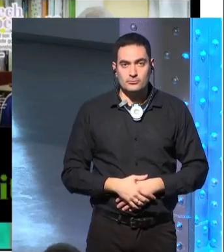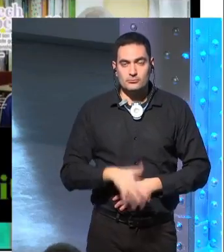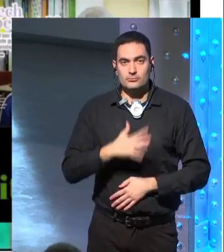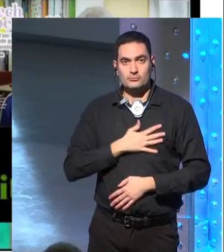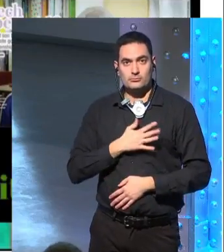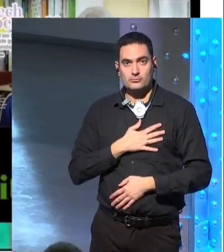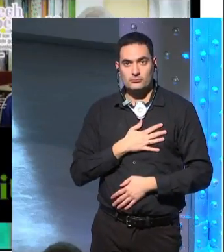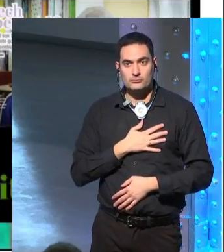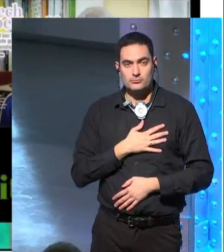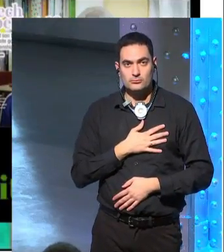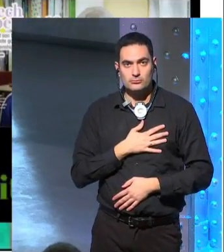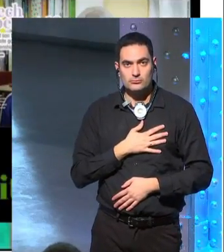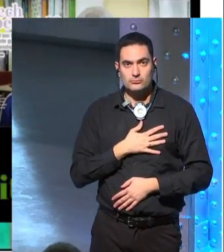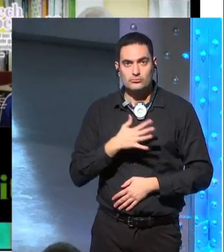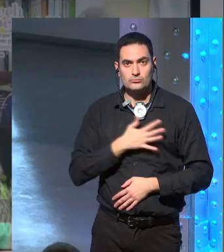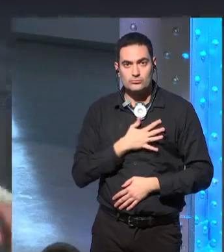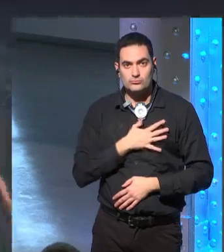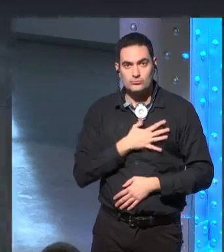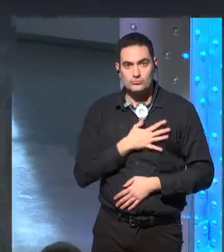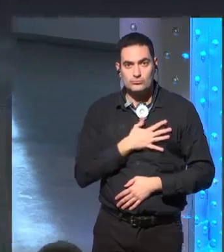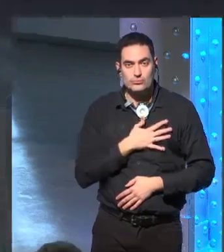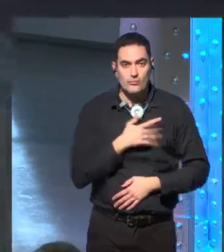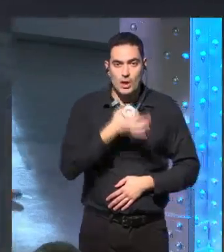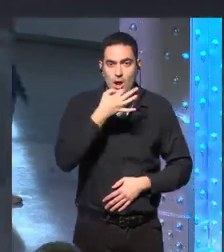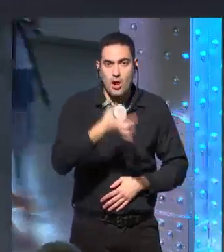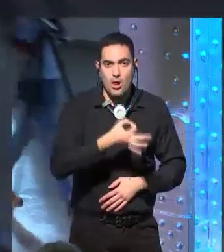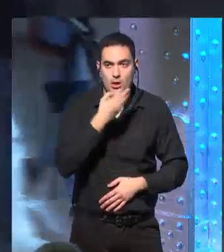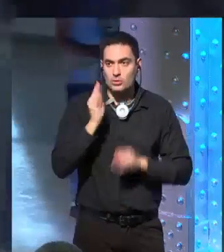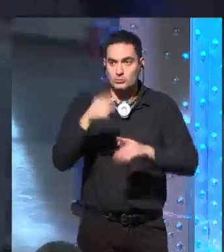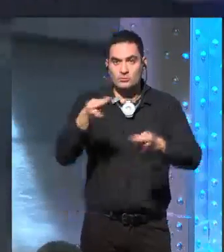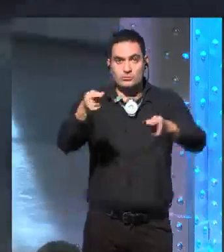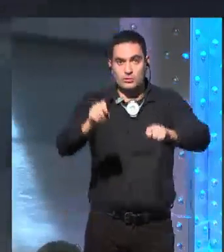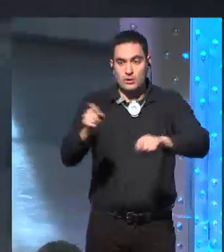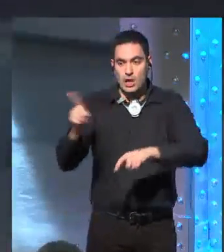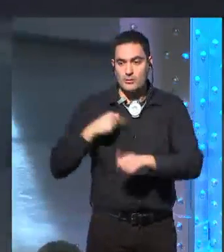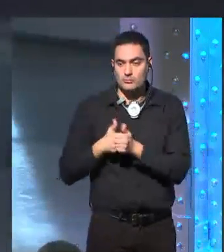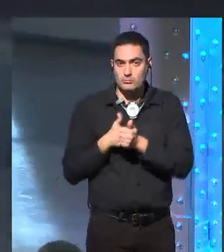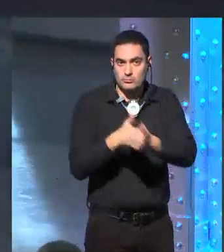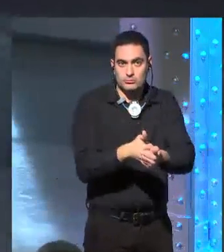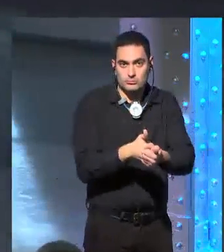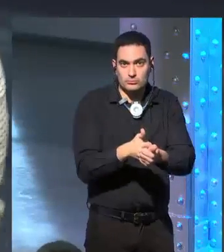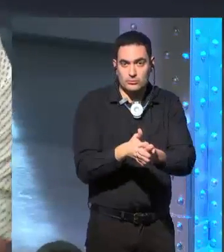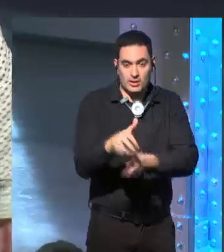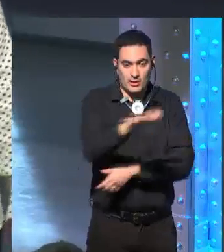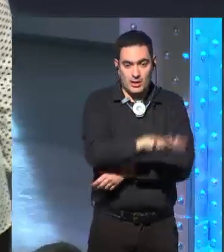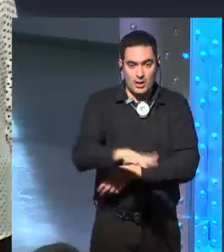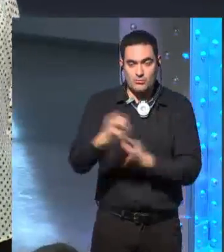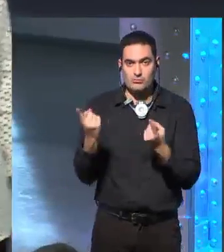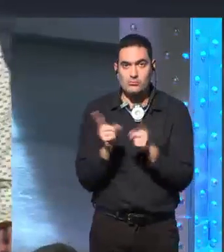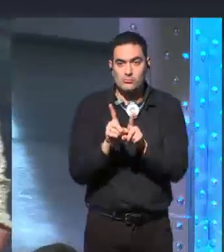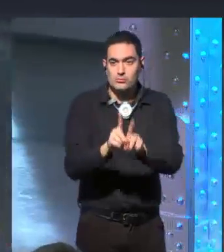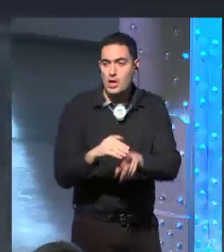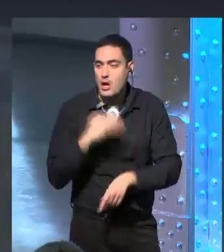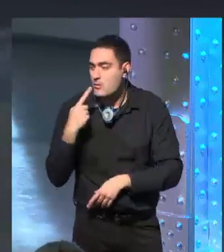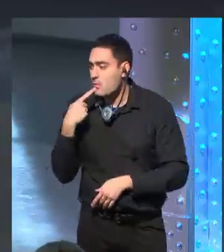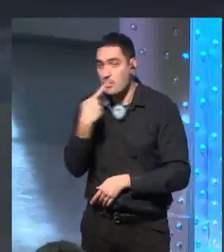yo iba dando estaba cerrando su intervención y él me siguió al escenario y le pregunté, ¿tienes